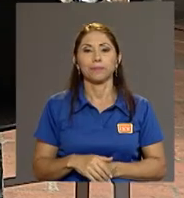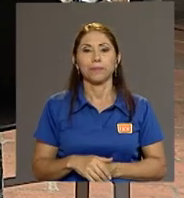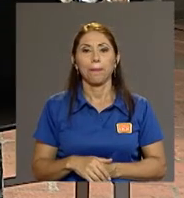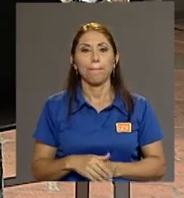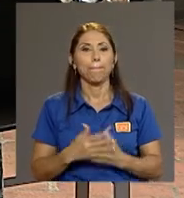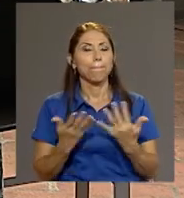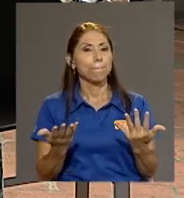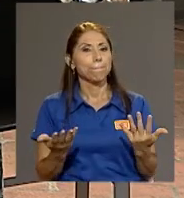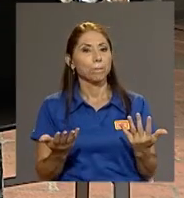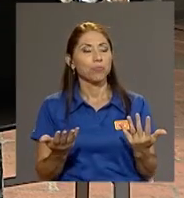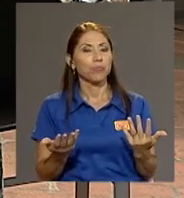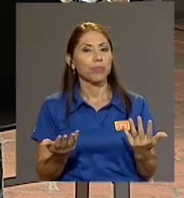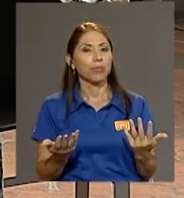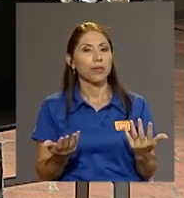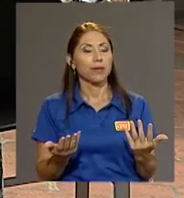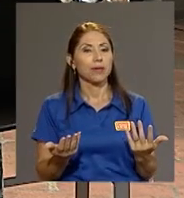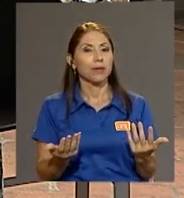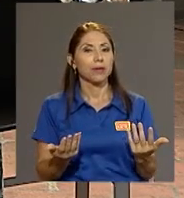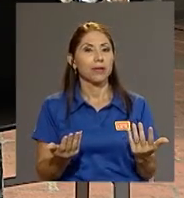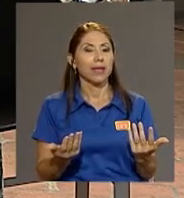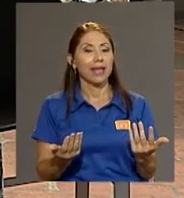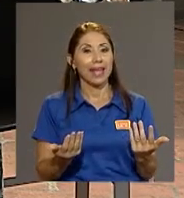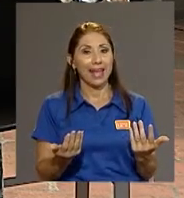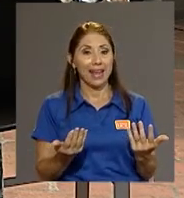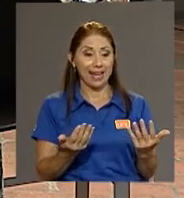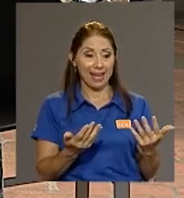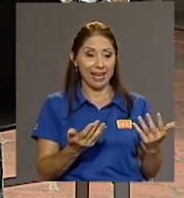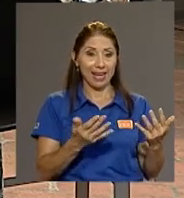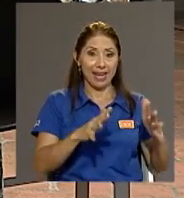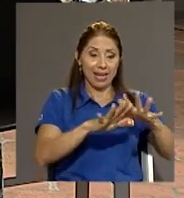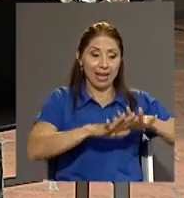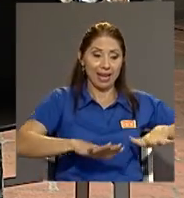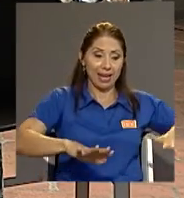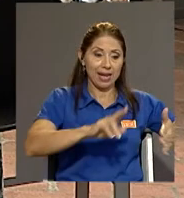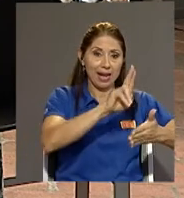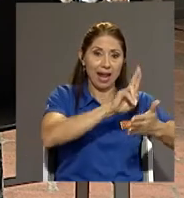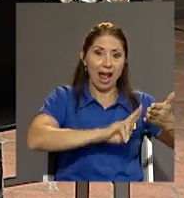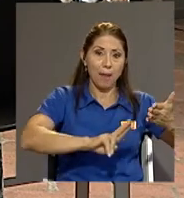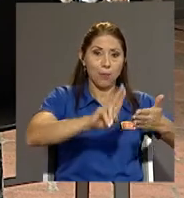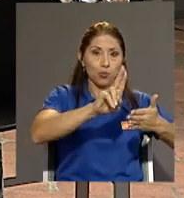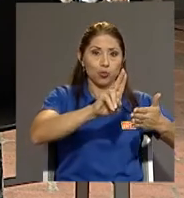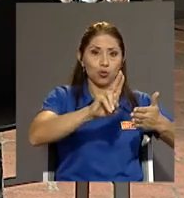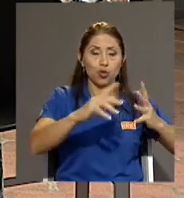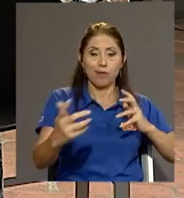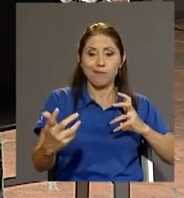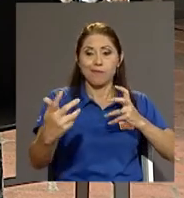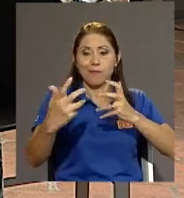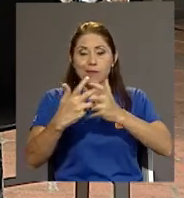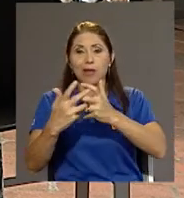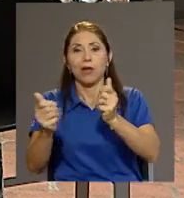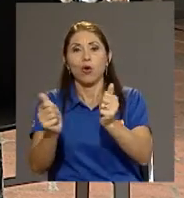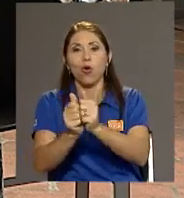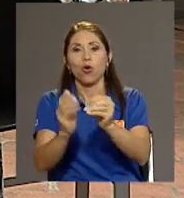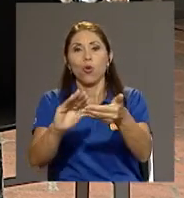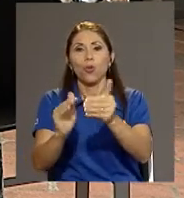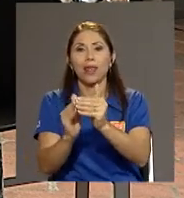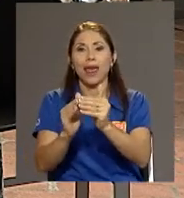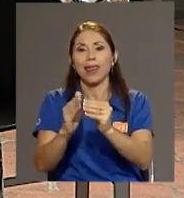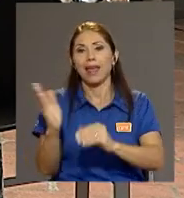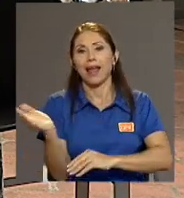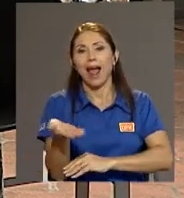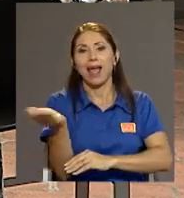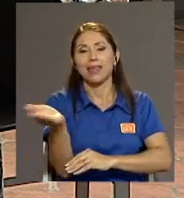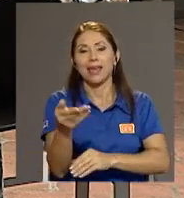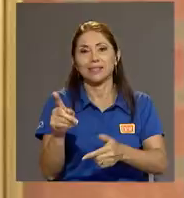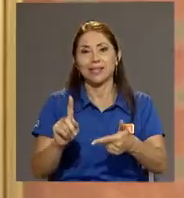La interacción del campus con las comunidades de Cañas y Tilarán, ¿cómo ha